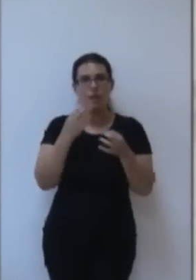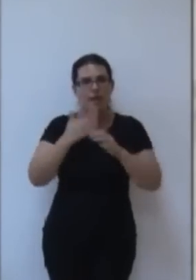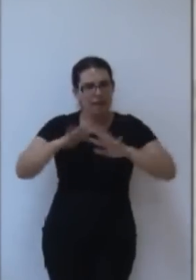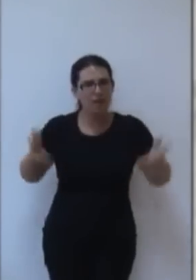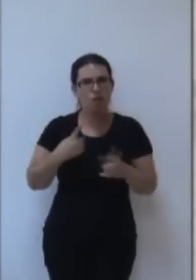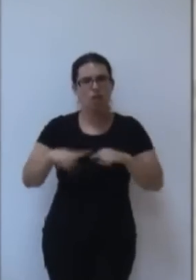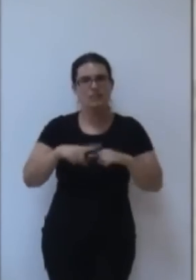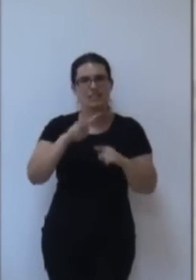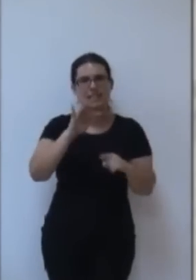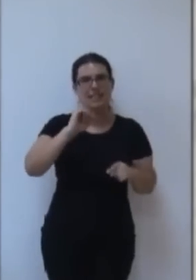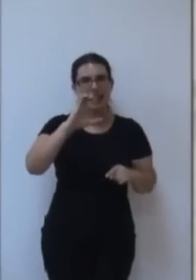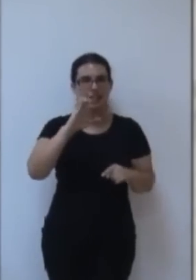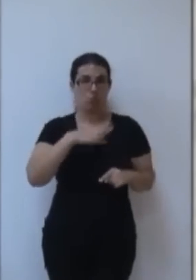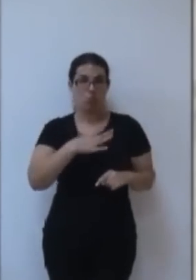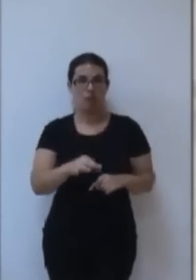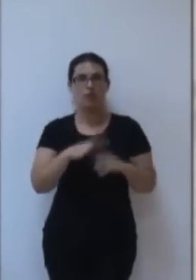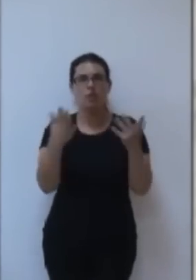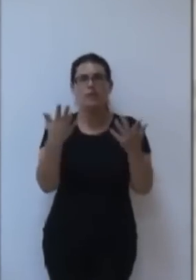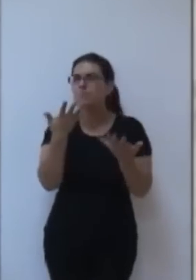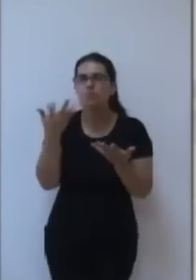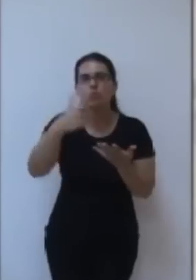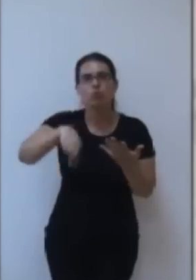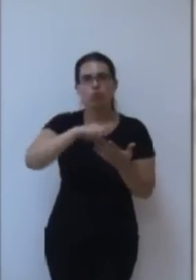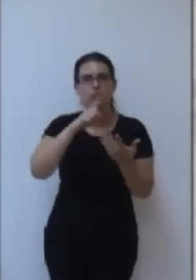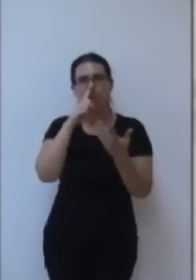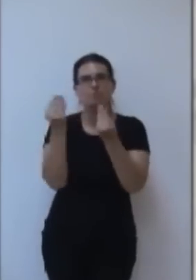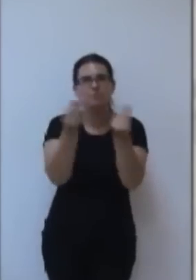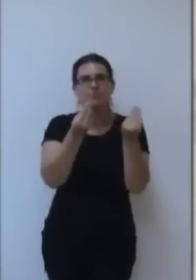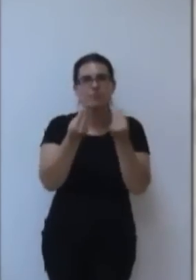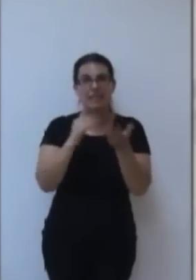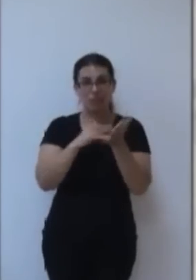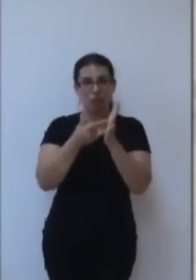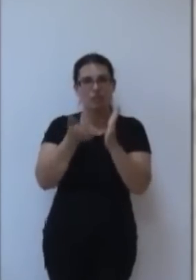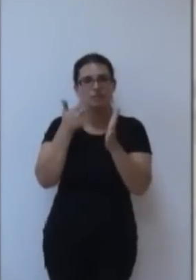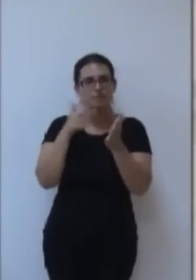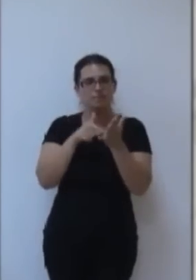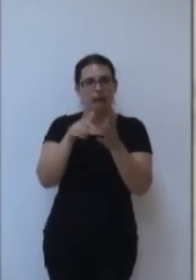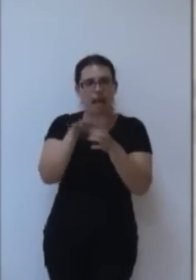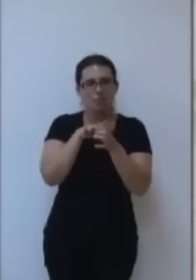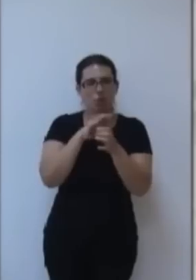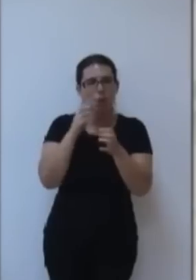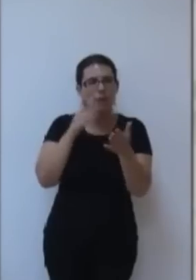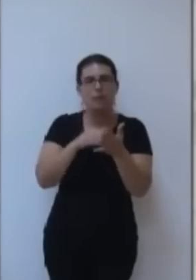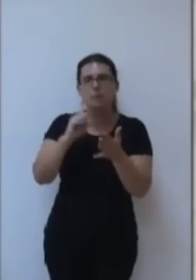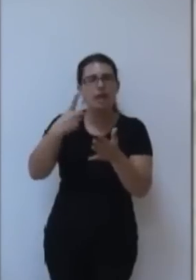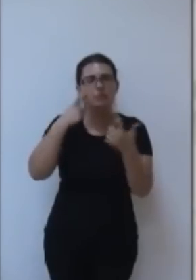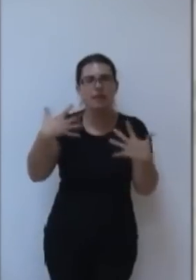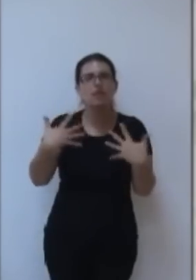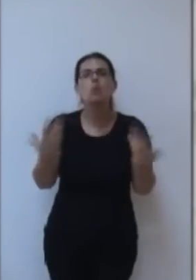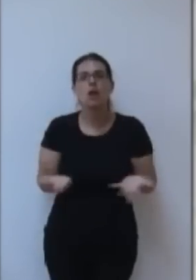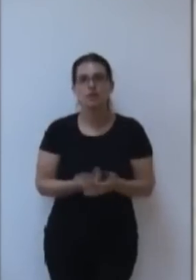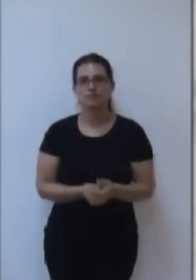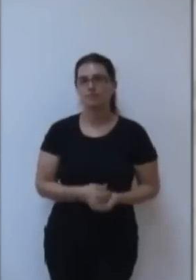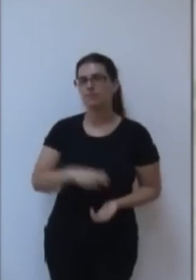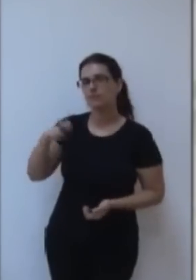¿no? Y entonces en tecnologías, ¿dónde atisbáis que están las barreras quizás? Yo creo que hay